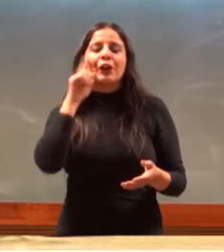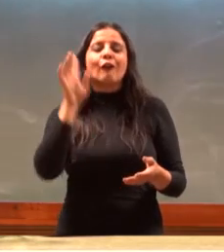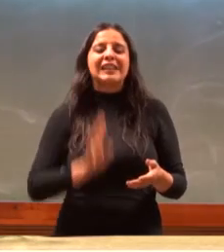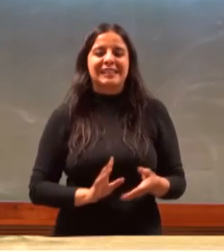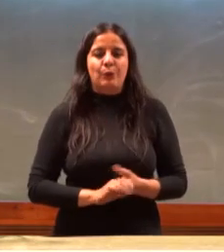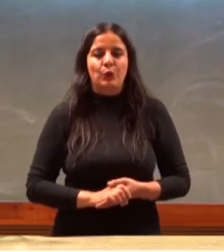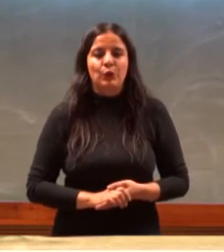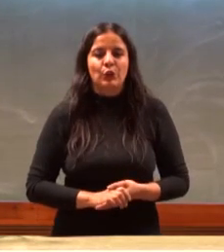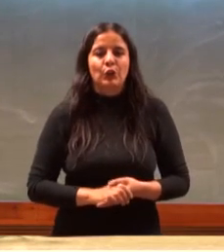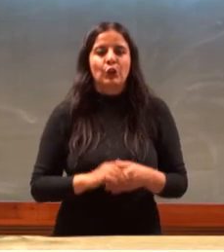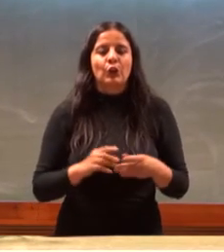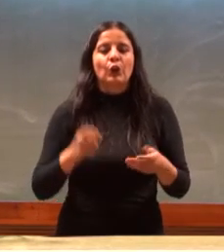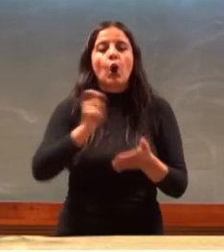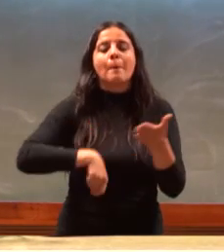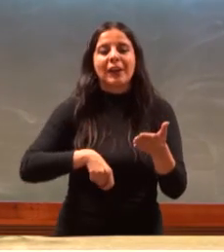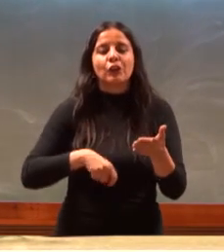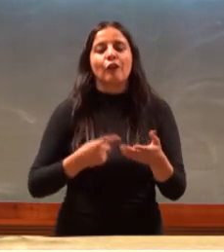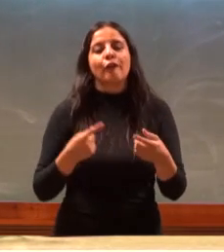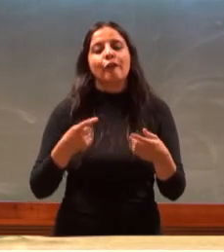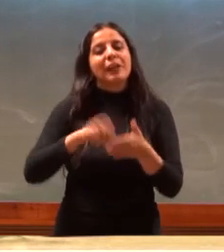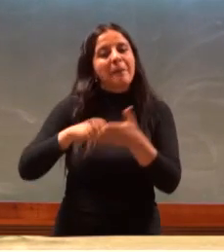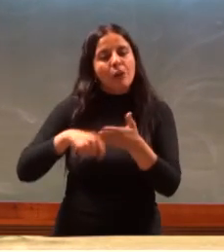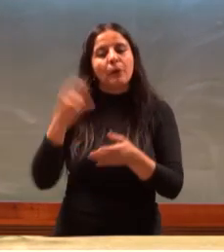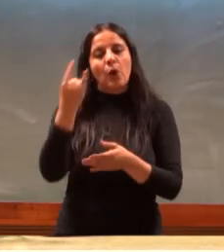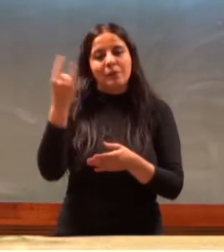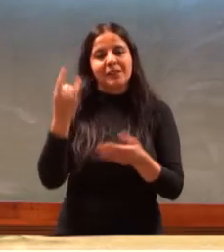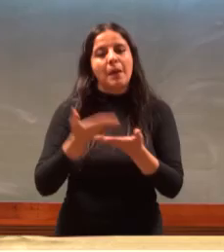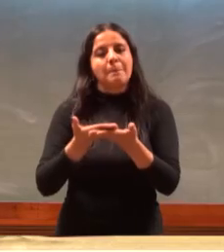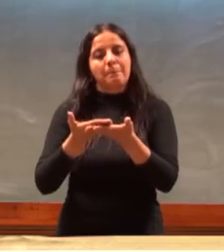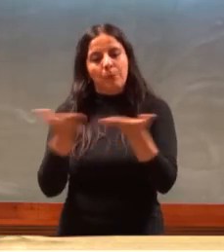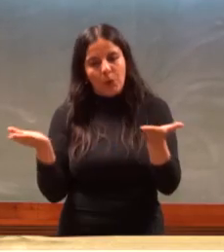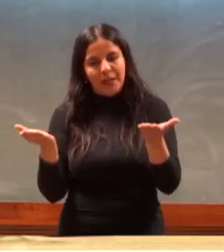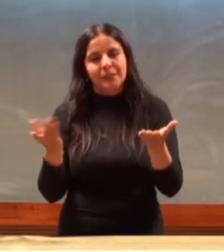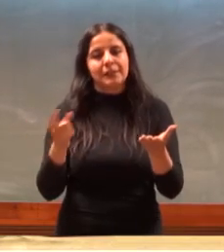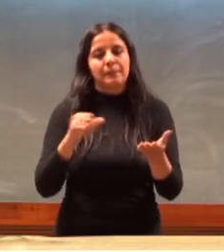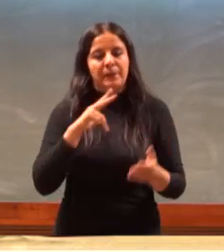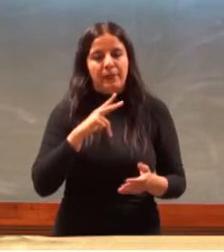inofensivo convenio firmado por las universidades públicas y